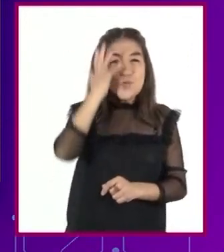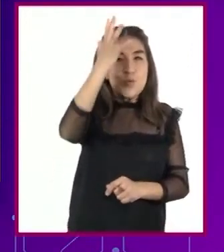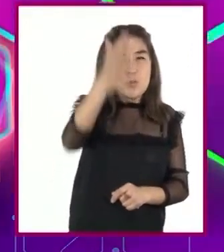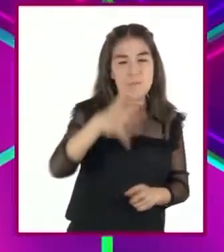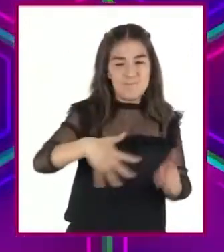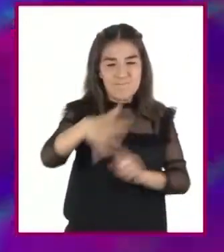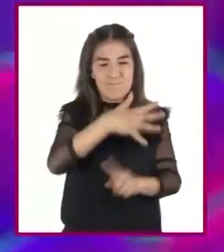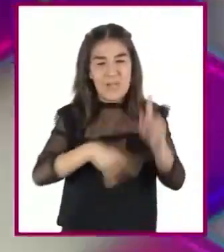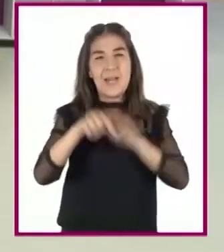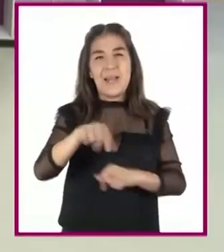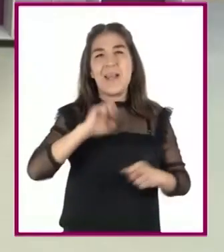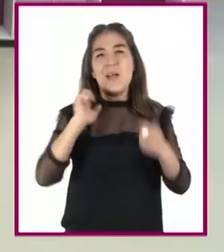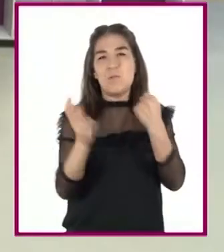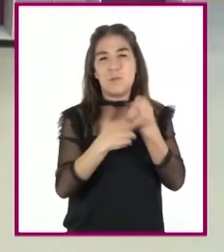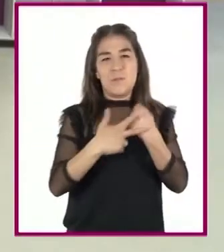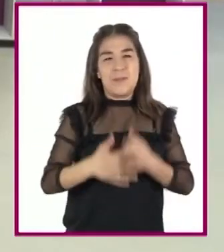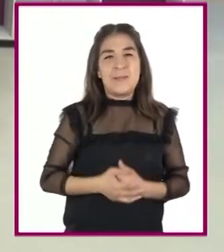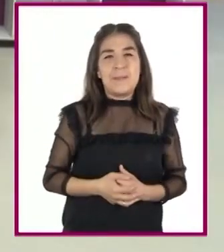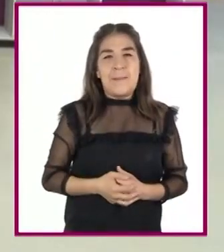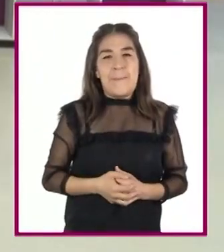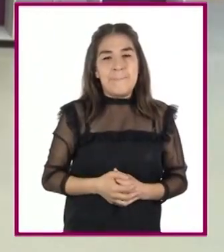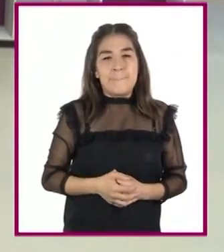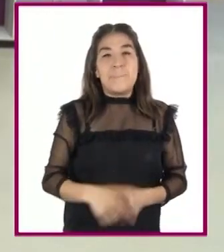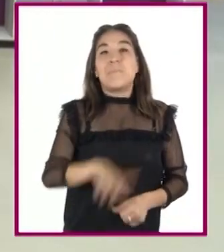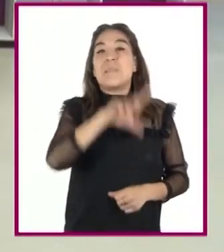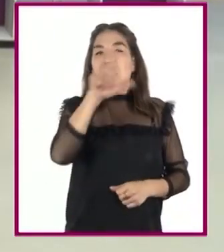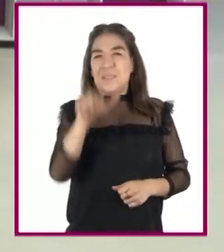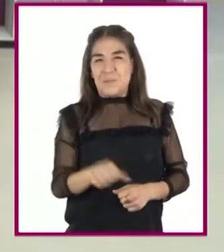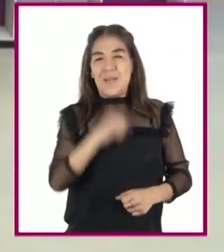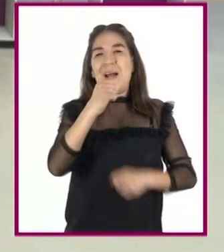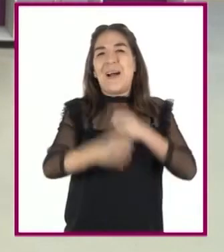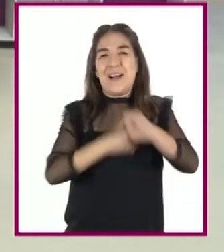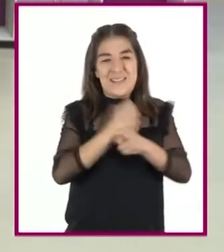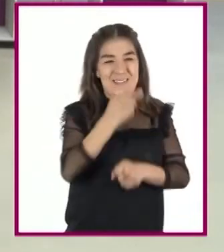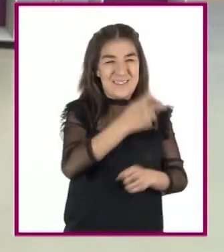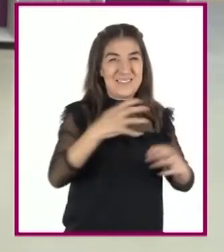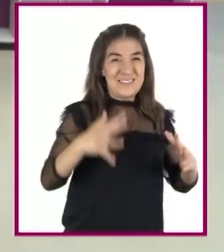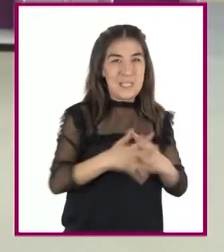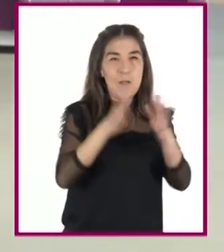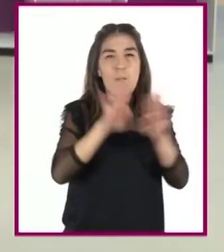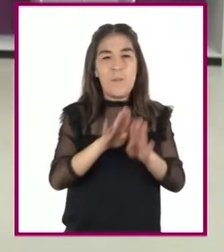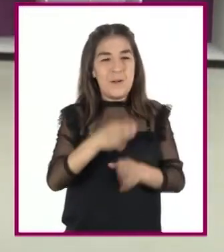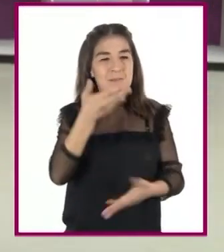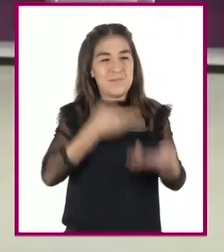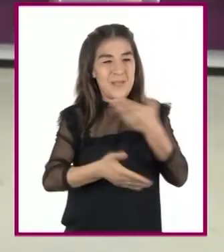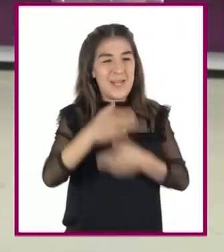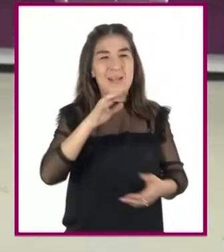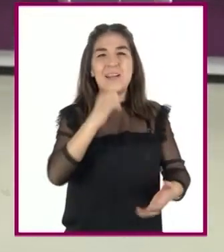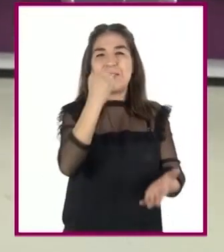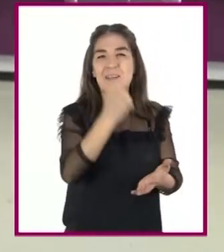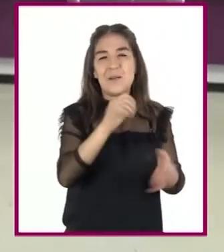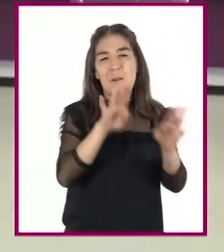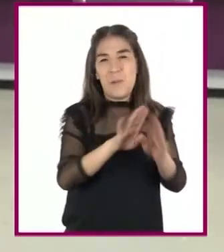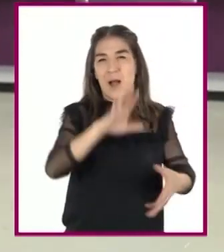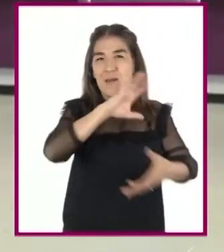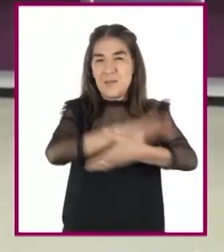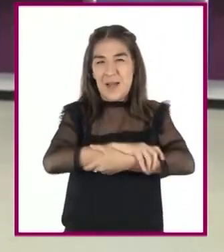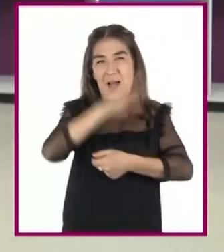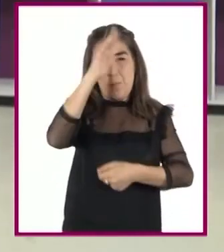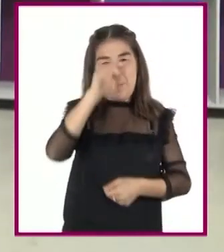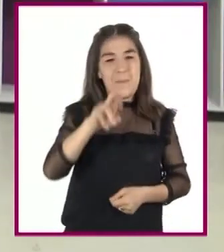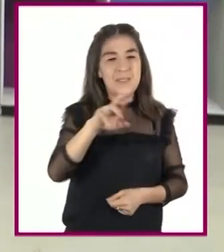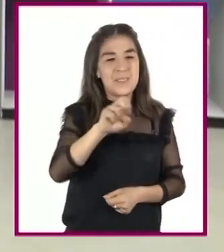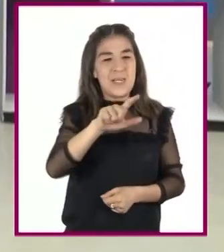Europa. En los años próximos, las imposiciones del Tratado de Versalles a Alemania detonarían